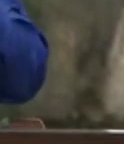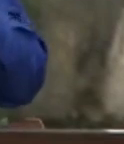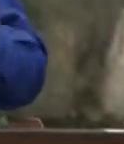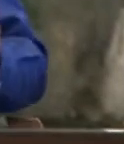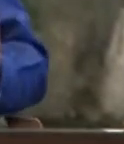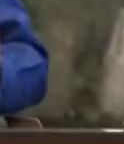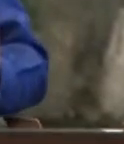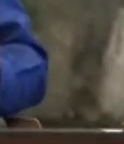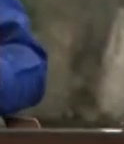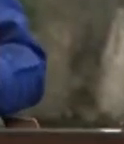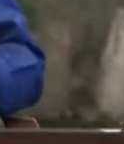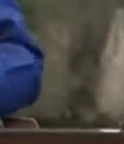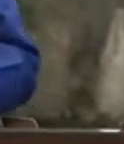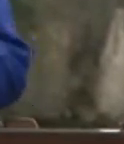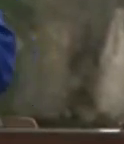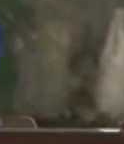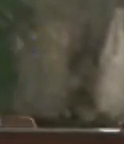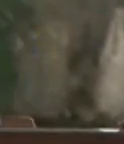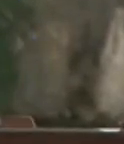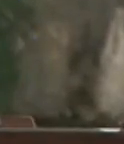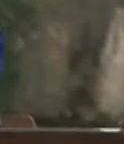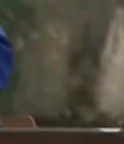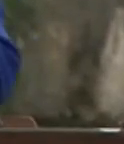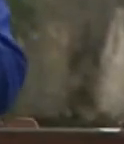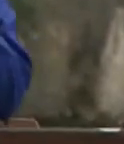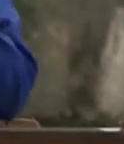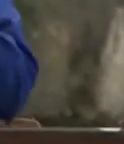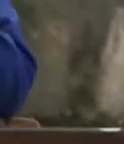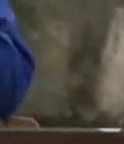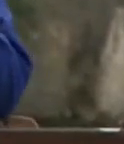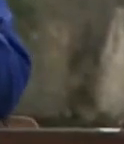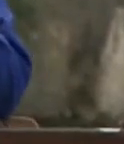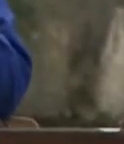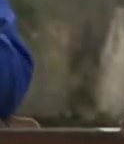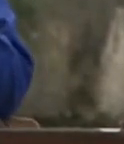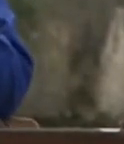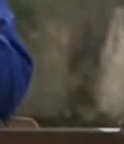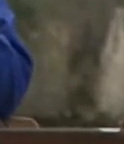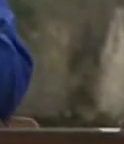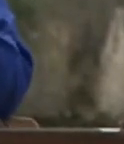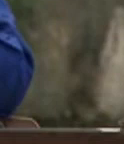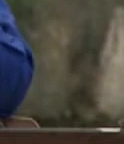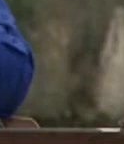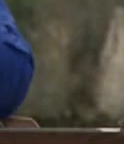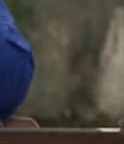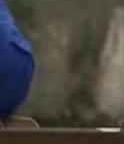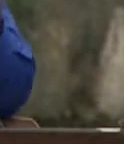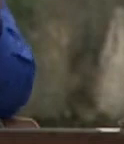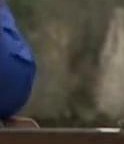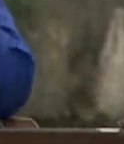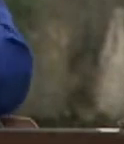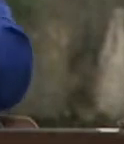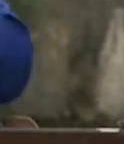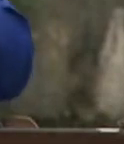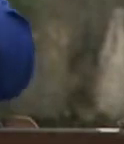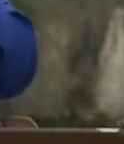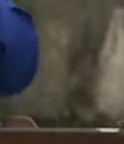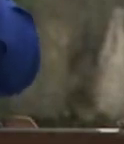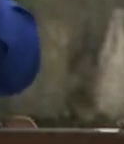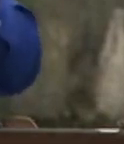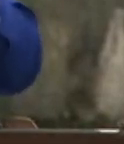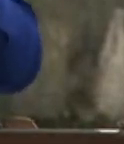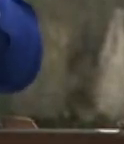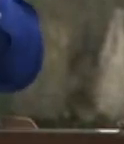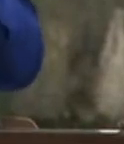el crecimiento de esos casos contra las capacidades que tenemos de ingreso en